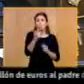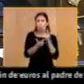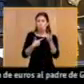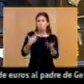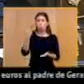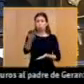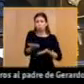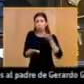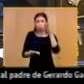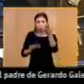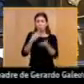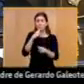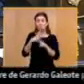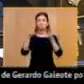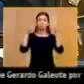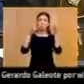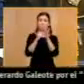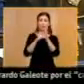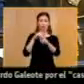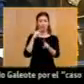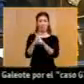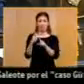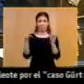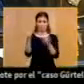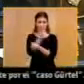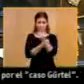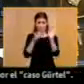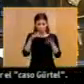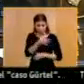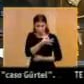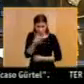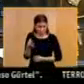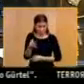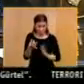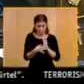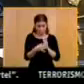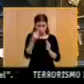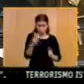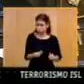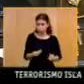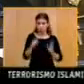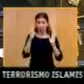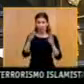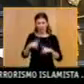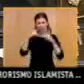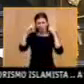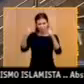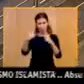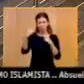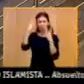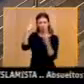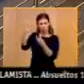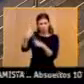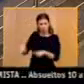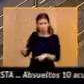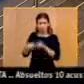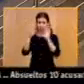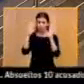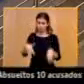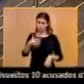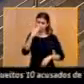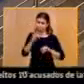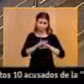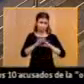presentan como un plan anticrisis que ni son eficaces ni compensan el esfuerzo fiscal que suponen. Ha